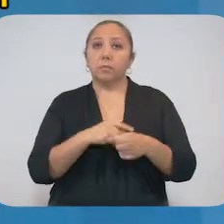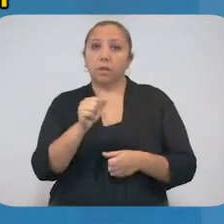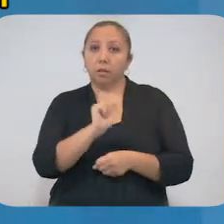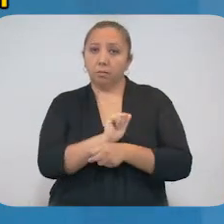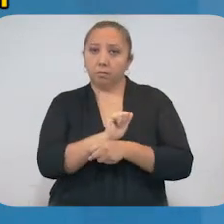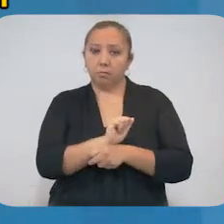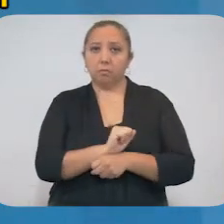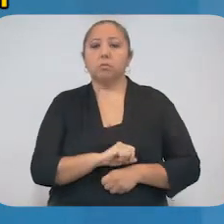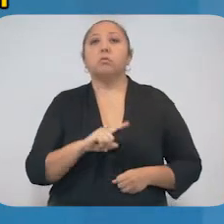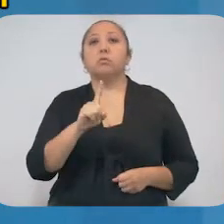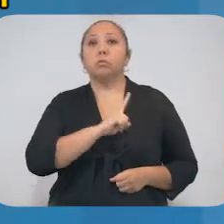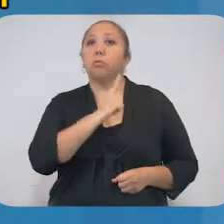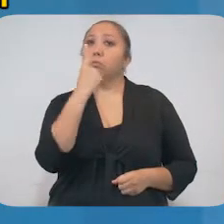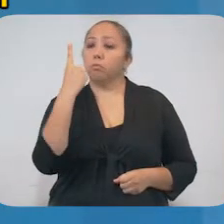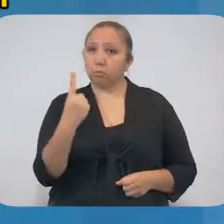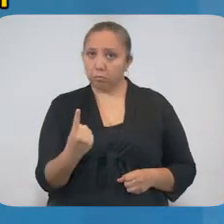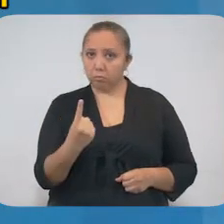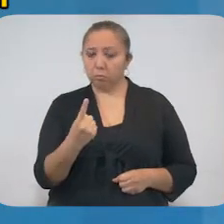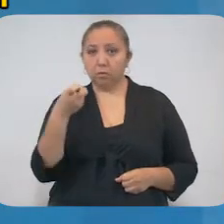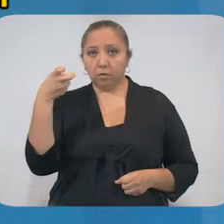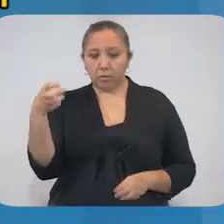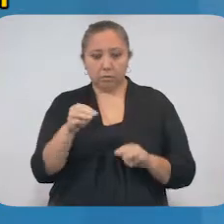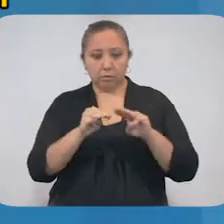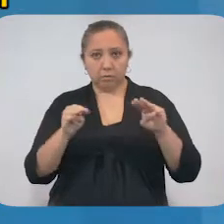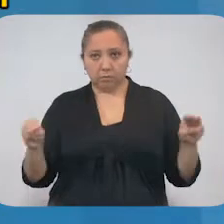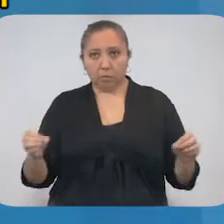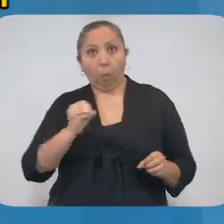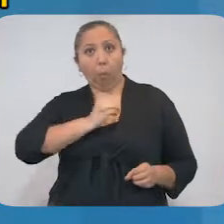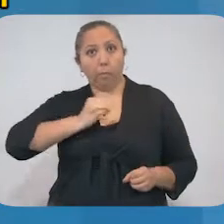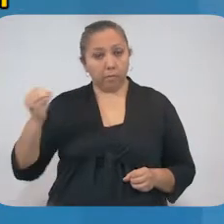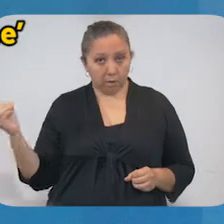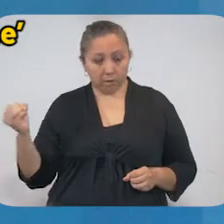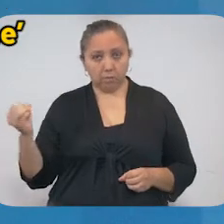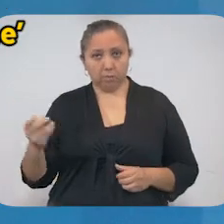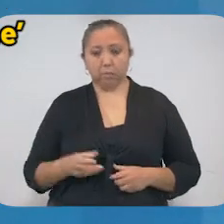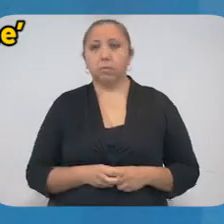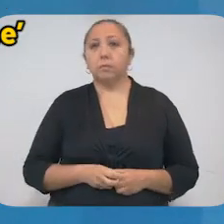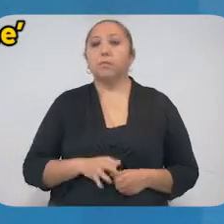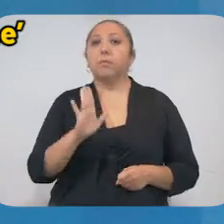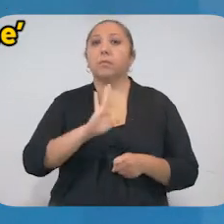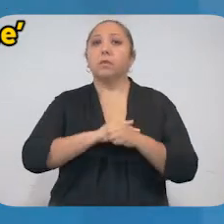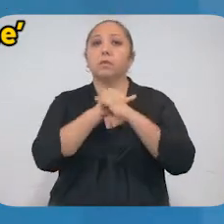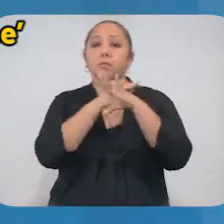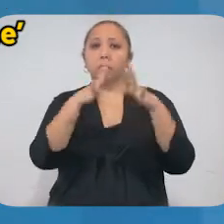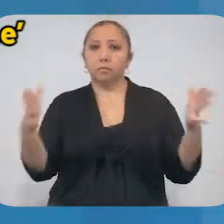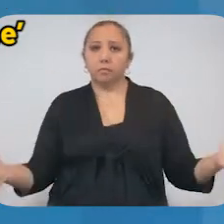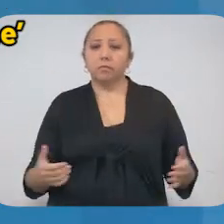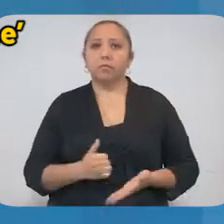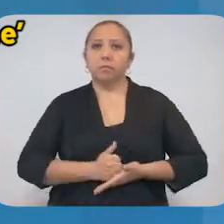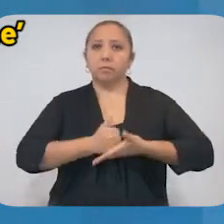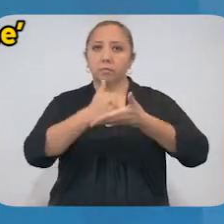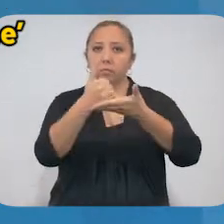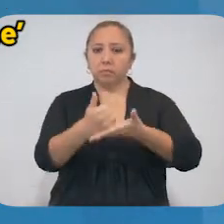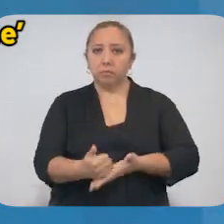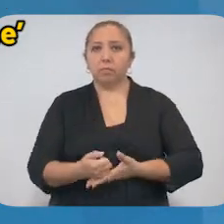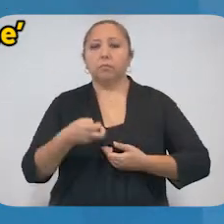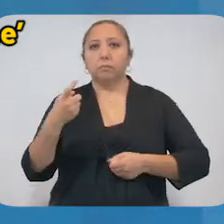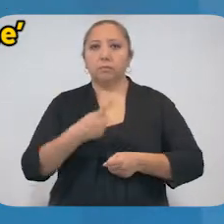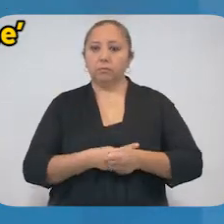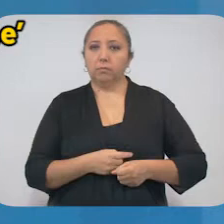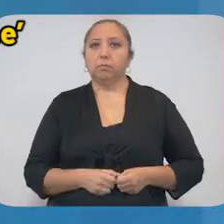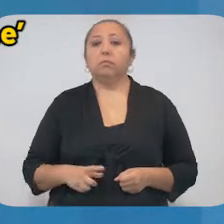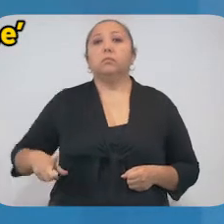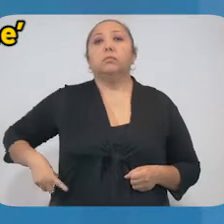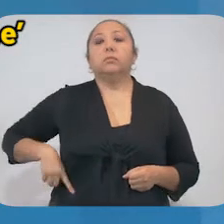en automóvil tienen que ir solos. Estas medidas son obligatorias. Para mayor información y asistencia sobre esta contingencia,